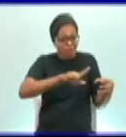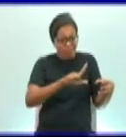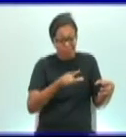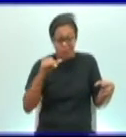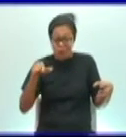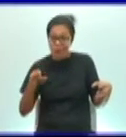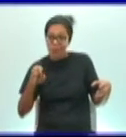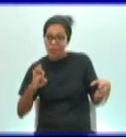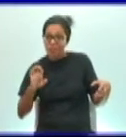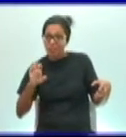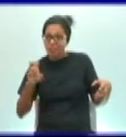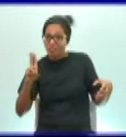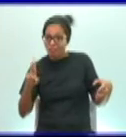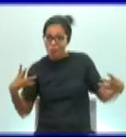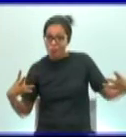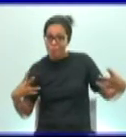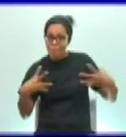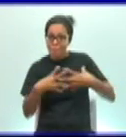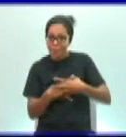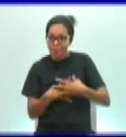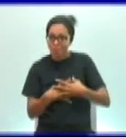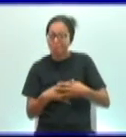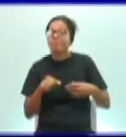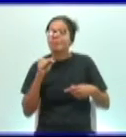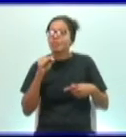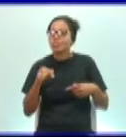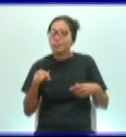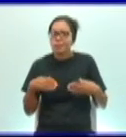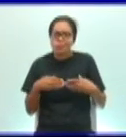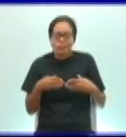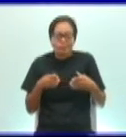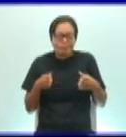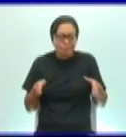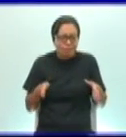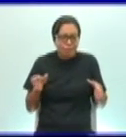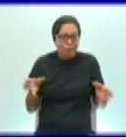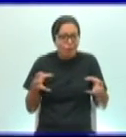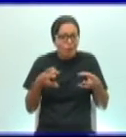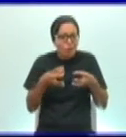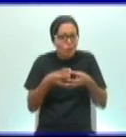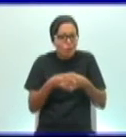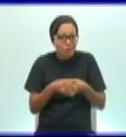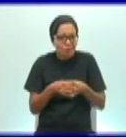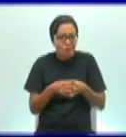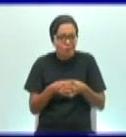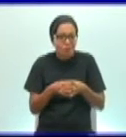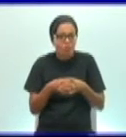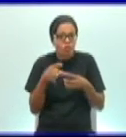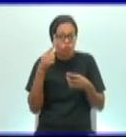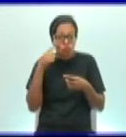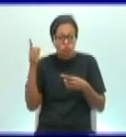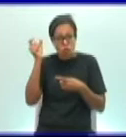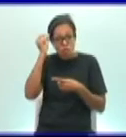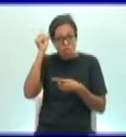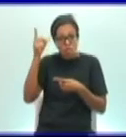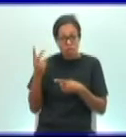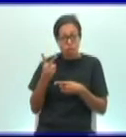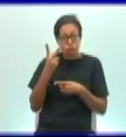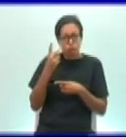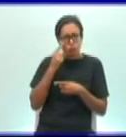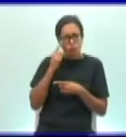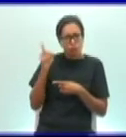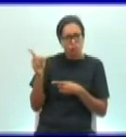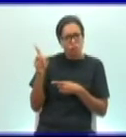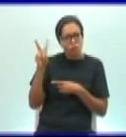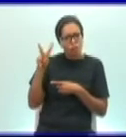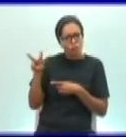contra la tiranía de Batista, y abrió el camino a la unidad. Le doy estas dos ideas para que ustedes a partir de ahí profundicen en el